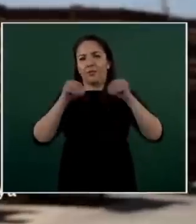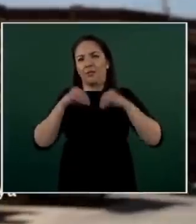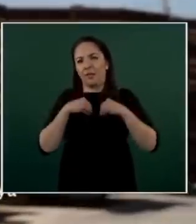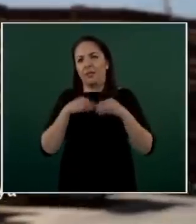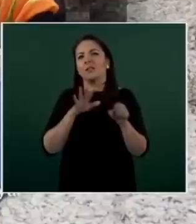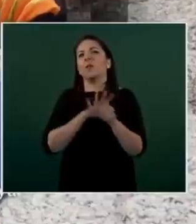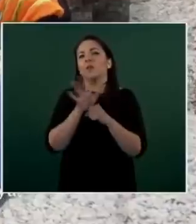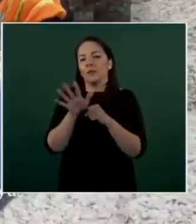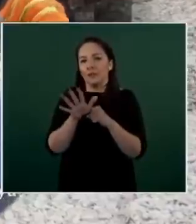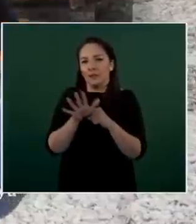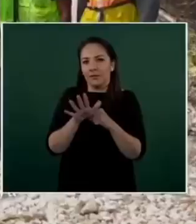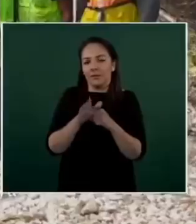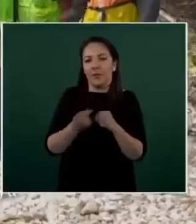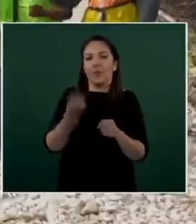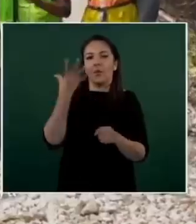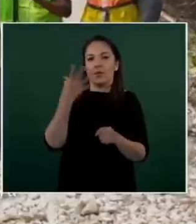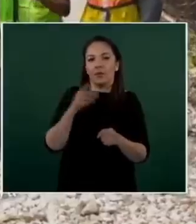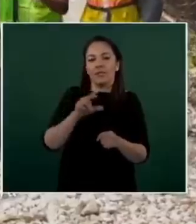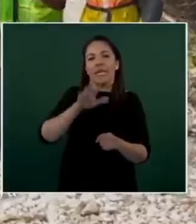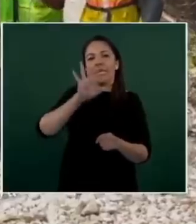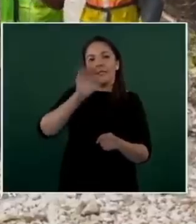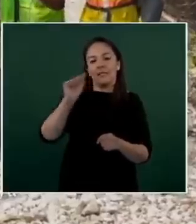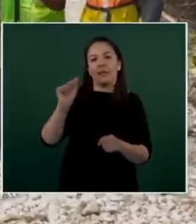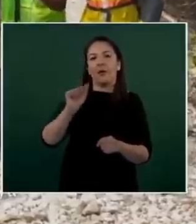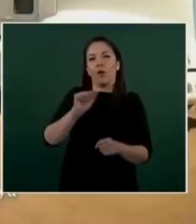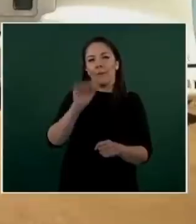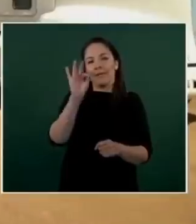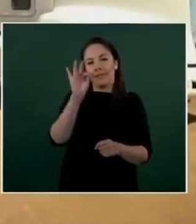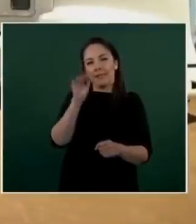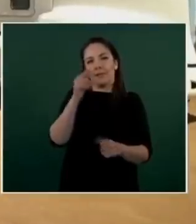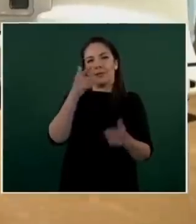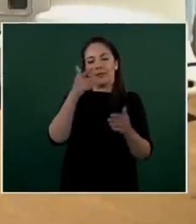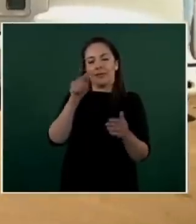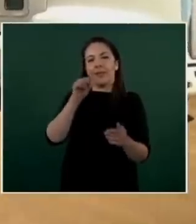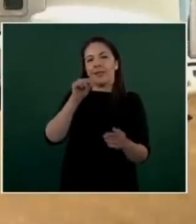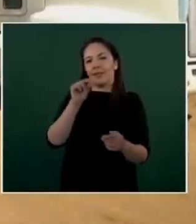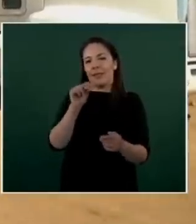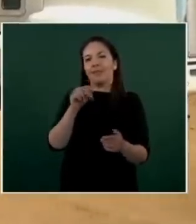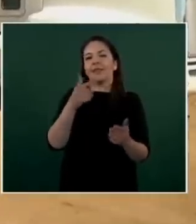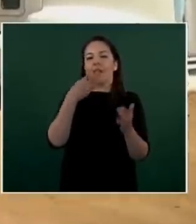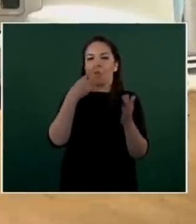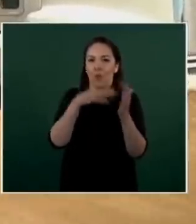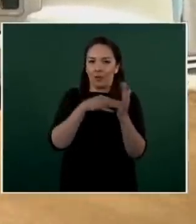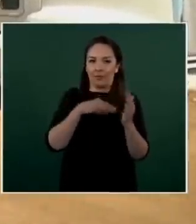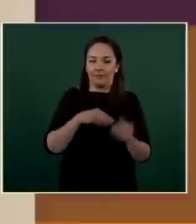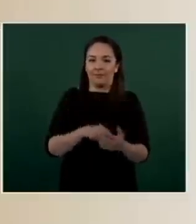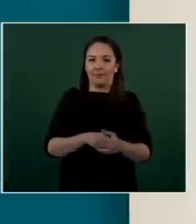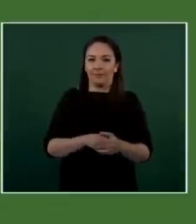75 mil 664 en cinco tramos entre el maya avanza